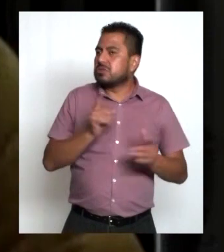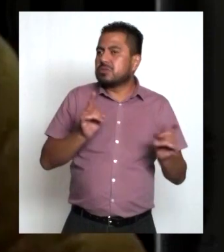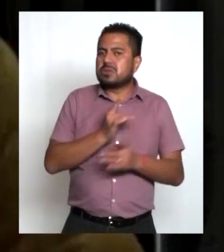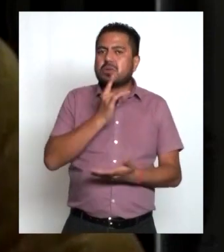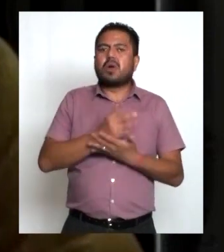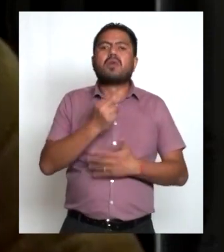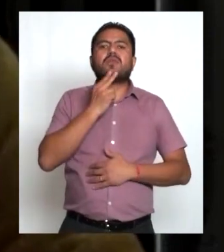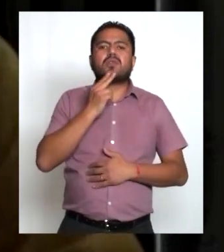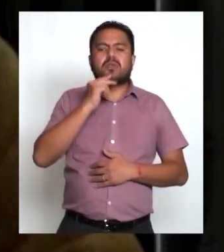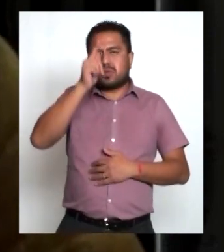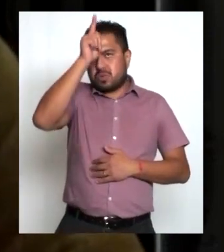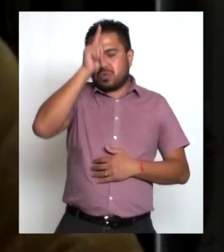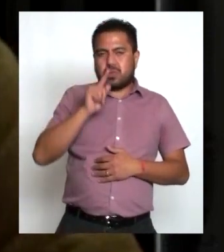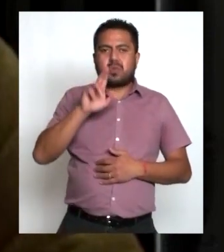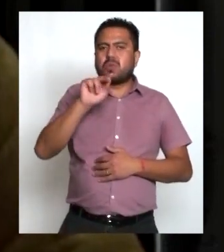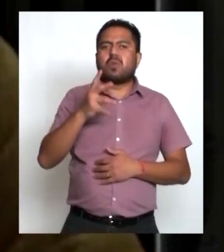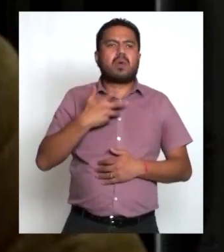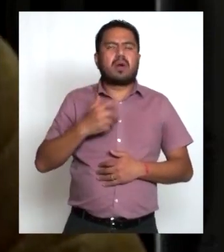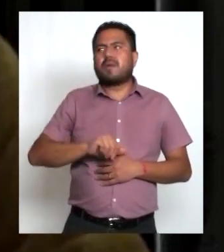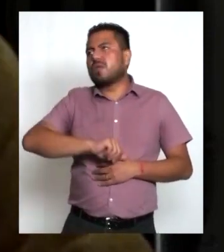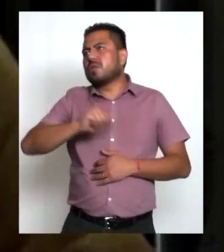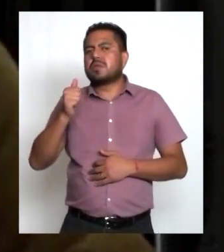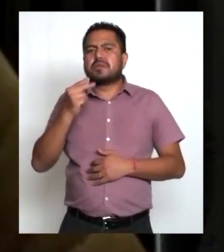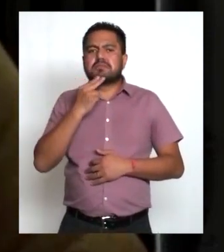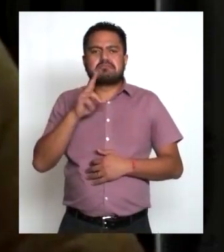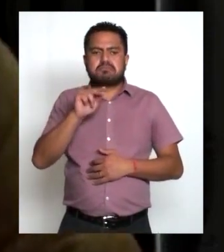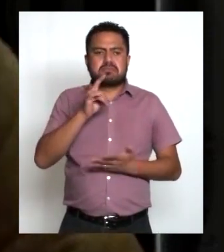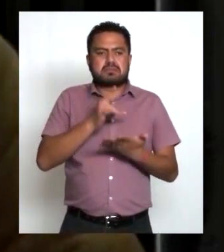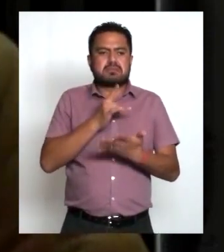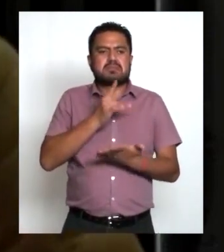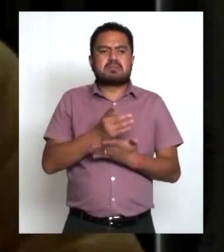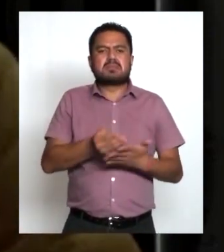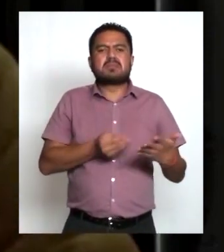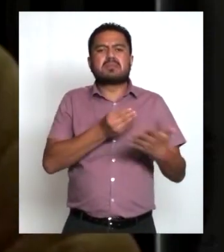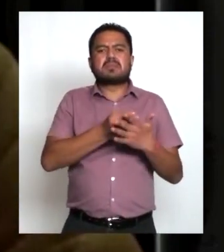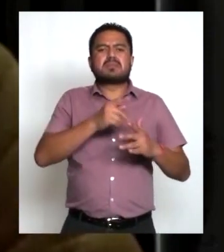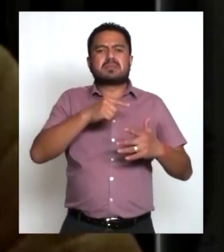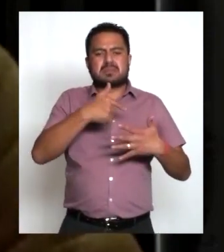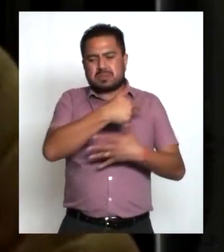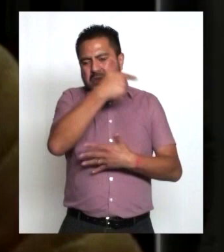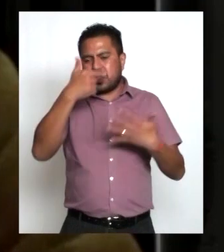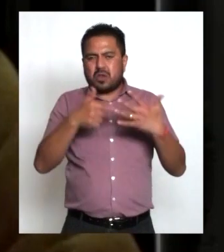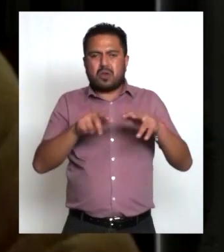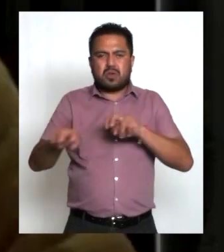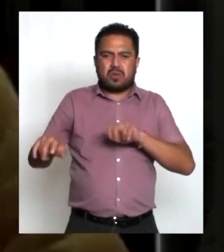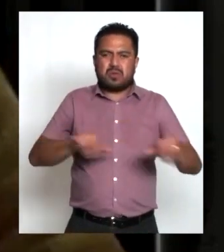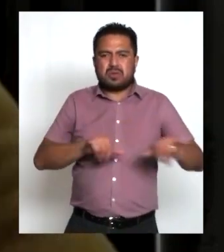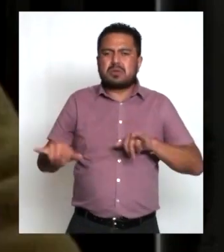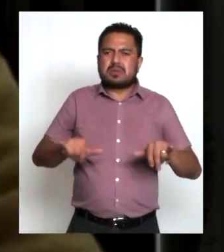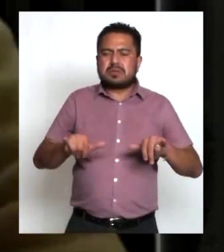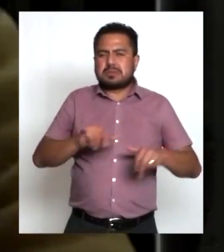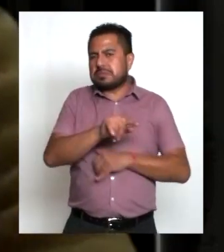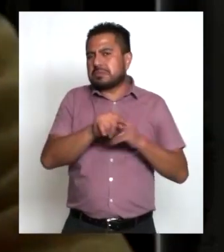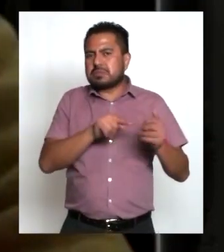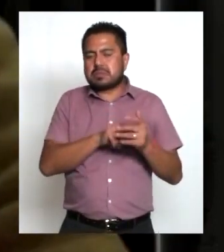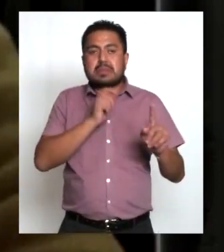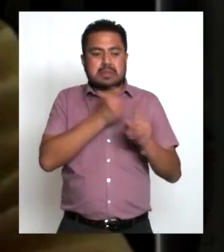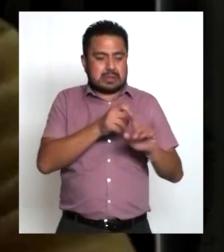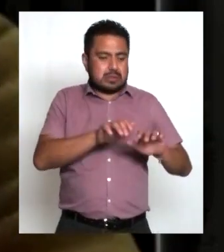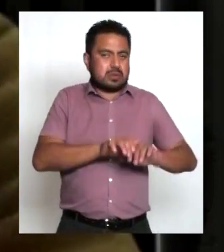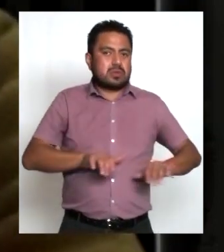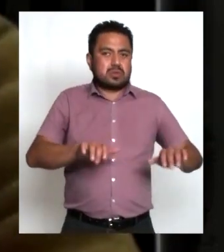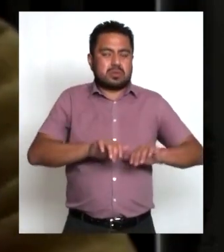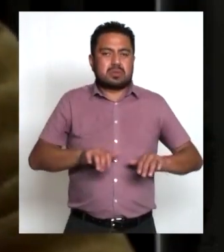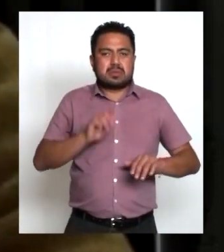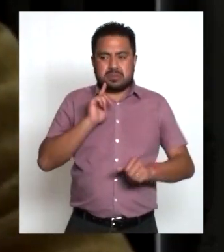solo funciona para el módulo lunar, no tiene otra función y lo único que daba eran coordenadas y posiciones. Básicamente